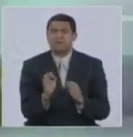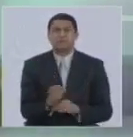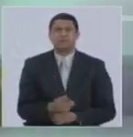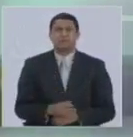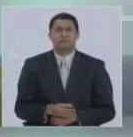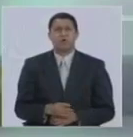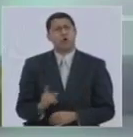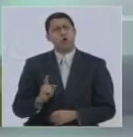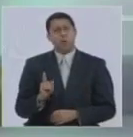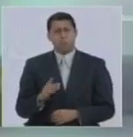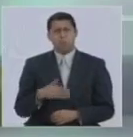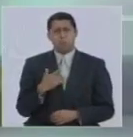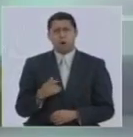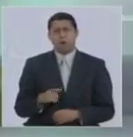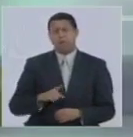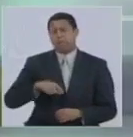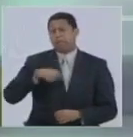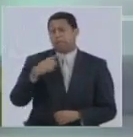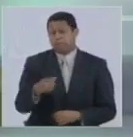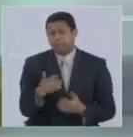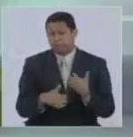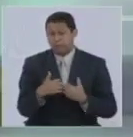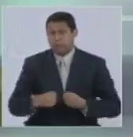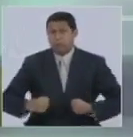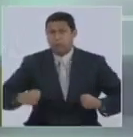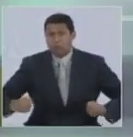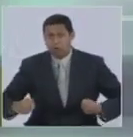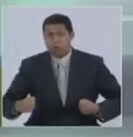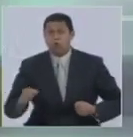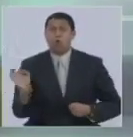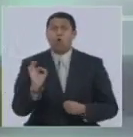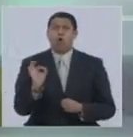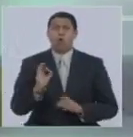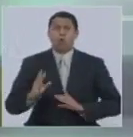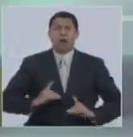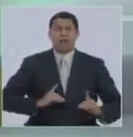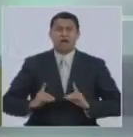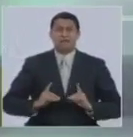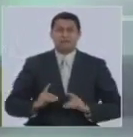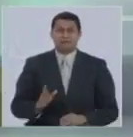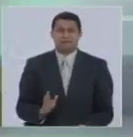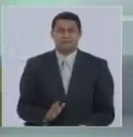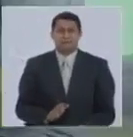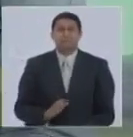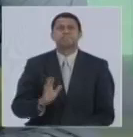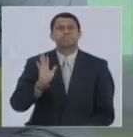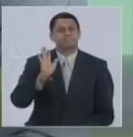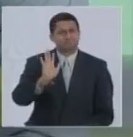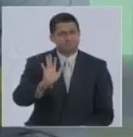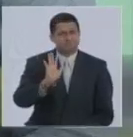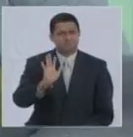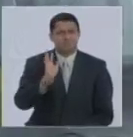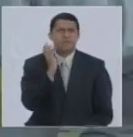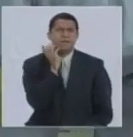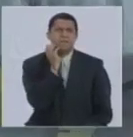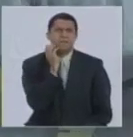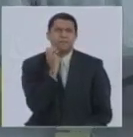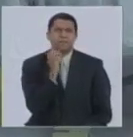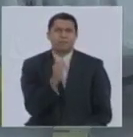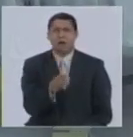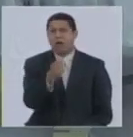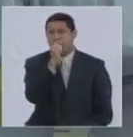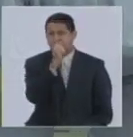¿O esto también podría traer consecuencias, por ejemplo, de sobrepeso o a la dieta que nosotros queramos implementar? Sí, fíjate, por lo menos lo que es el